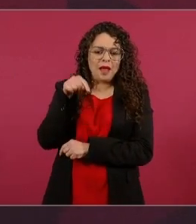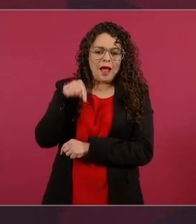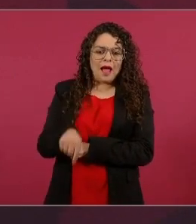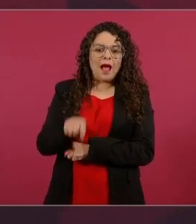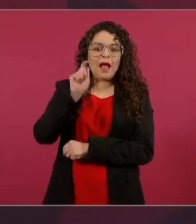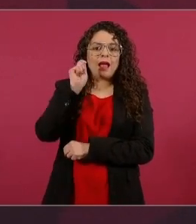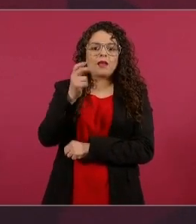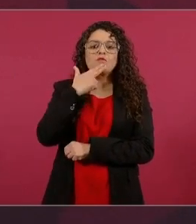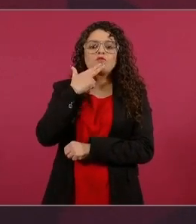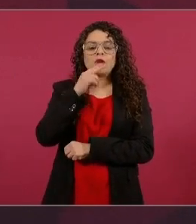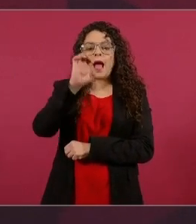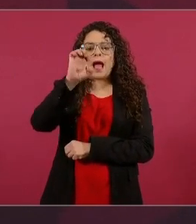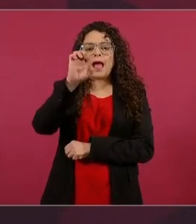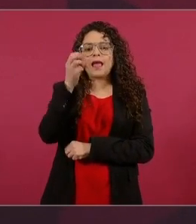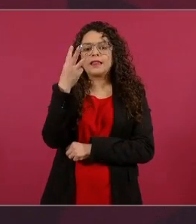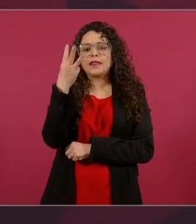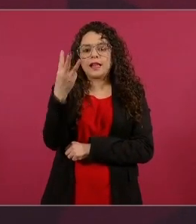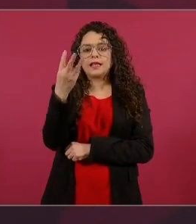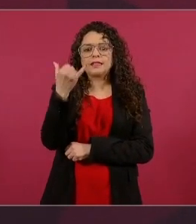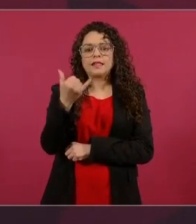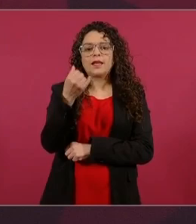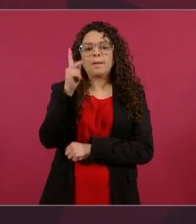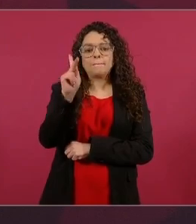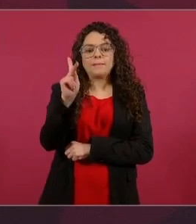1 y las